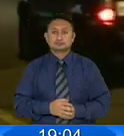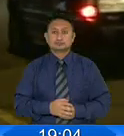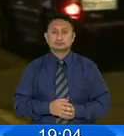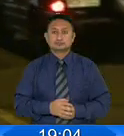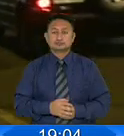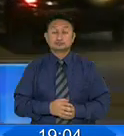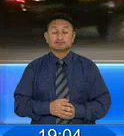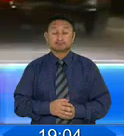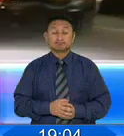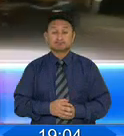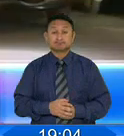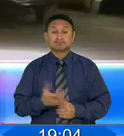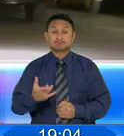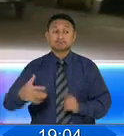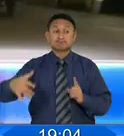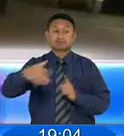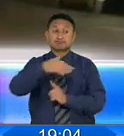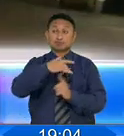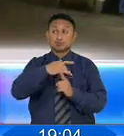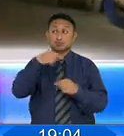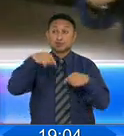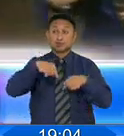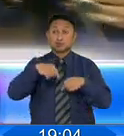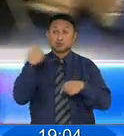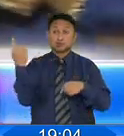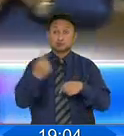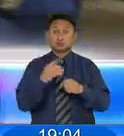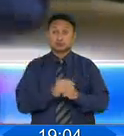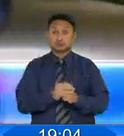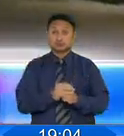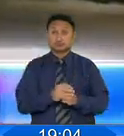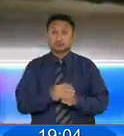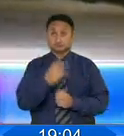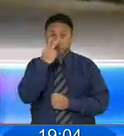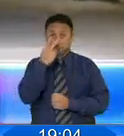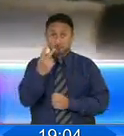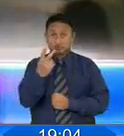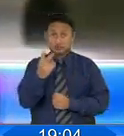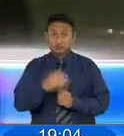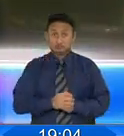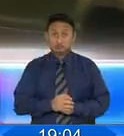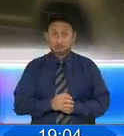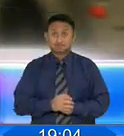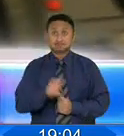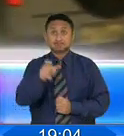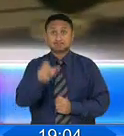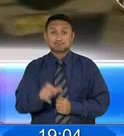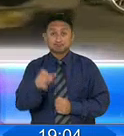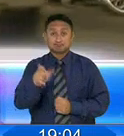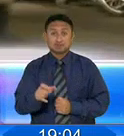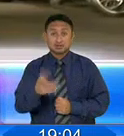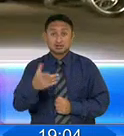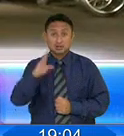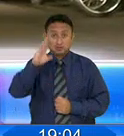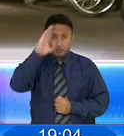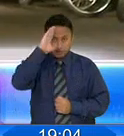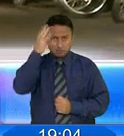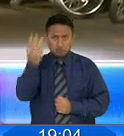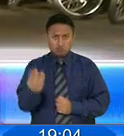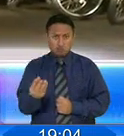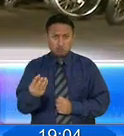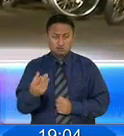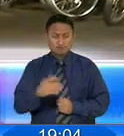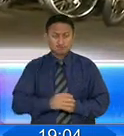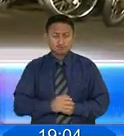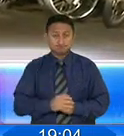Así es, el ambiente que se vive en este momento es este, ustedes lo pueden observar, hay poca presencia policial. Recalcar que la